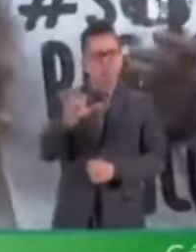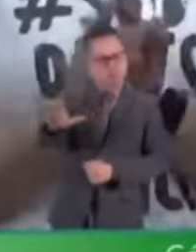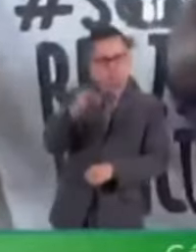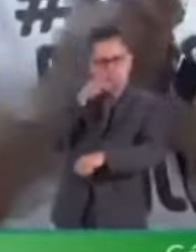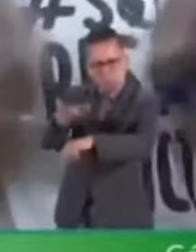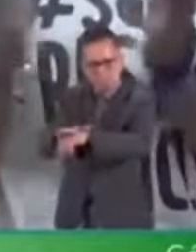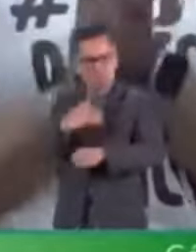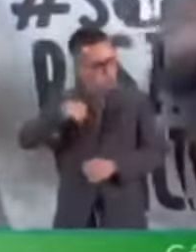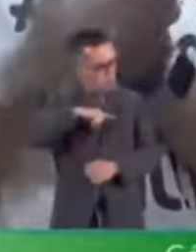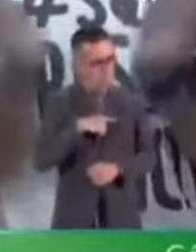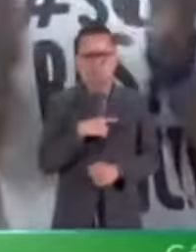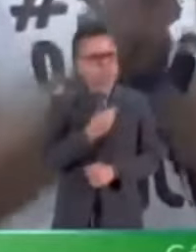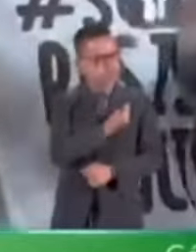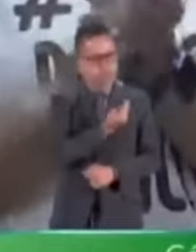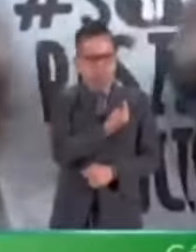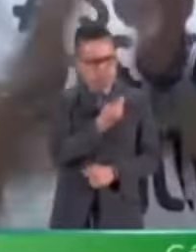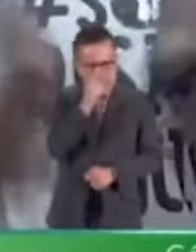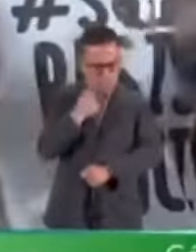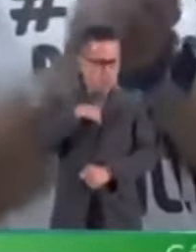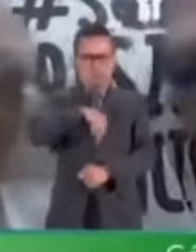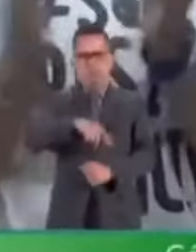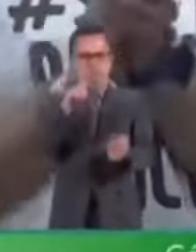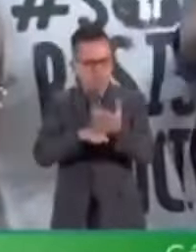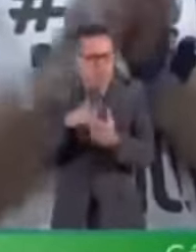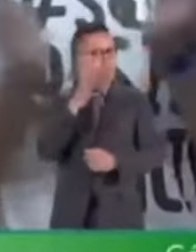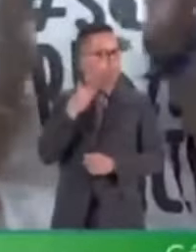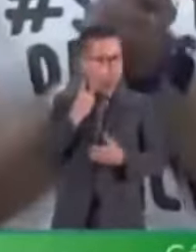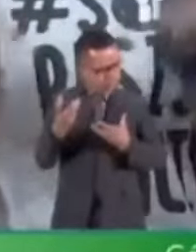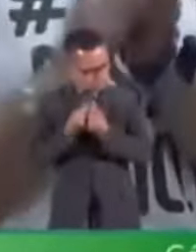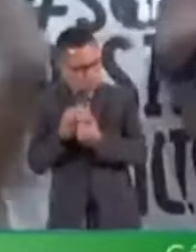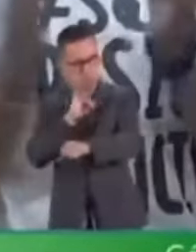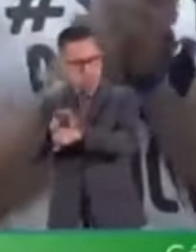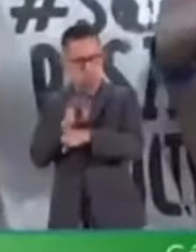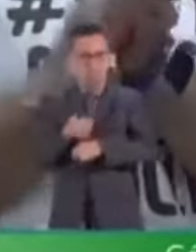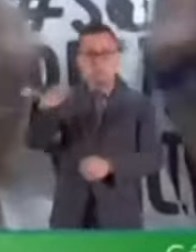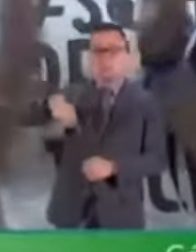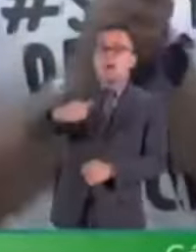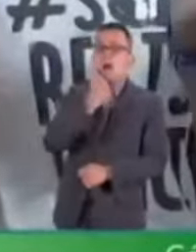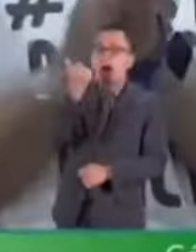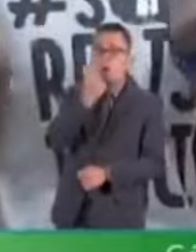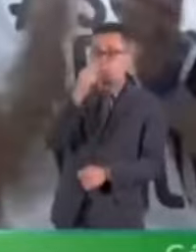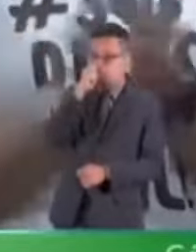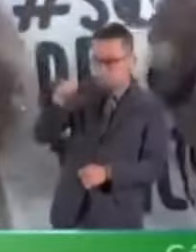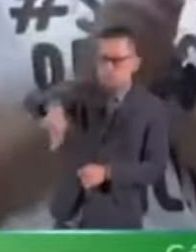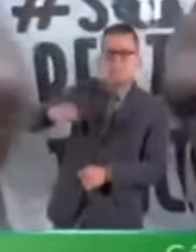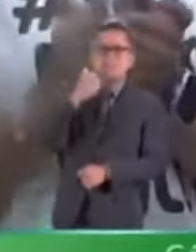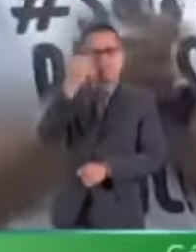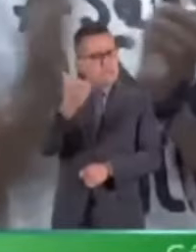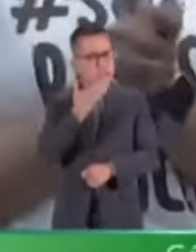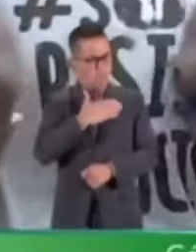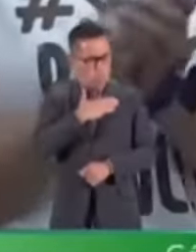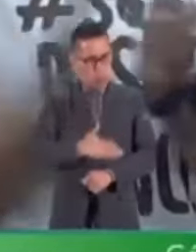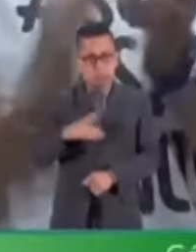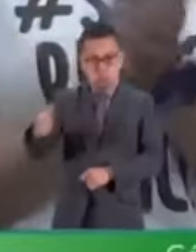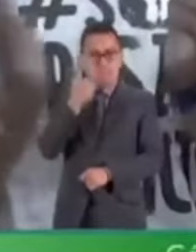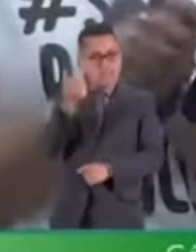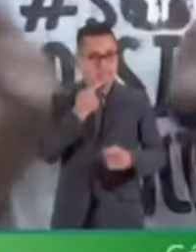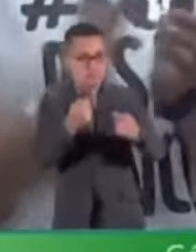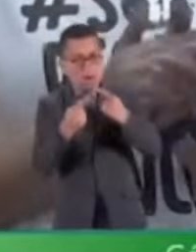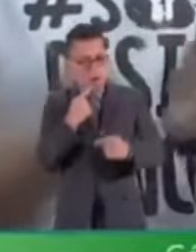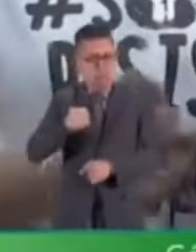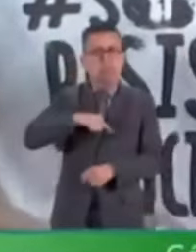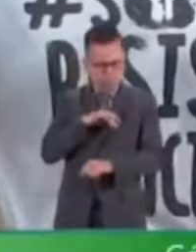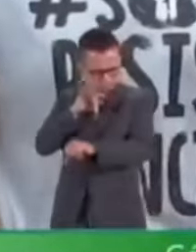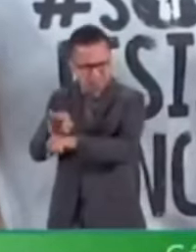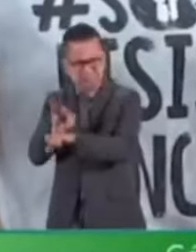estar presente en este Congreso. Somos la voz de los estudiantes que claman justicia y que piden diálogo. Y somos la